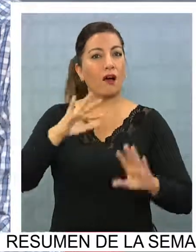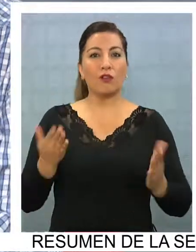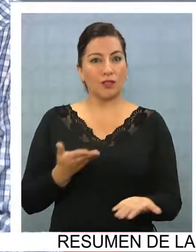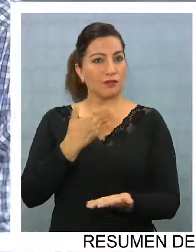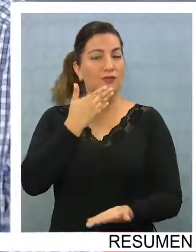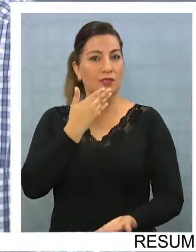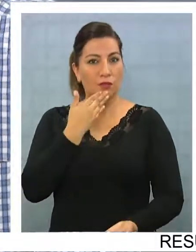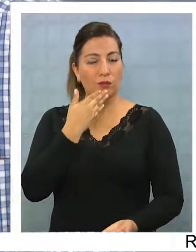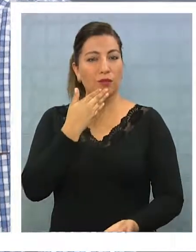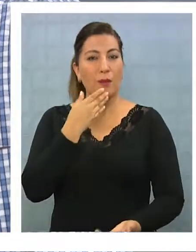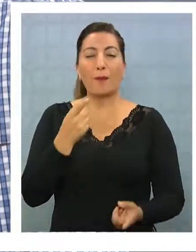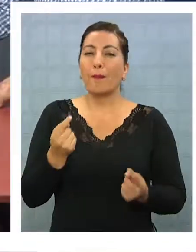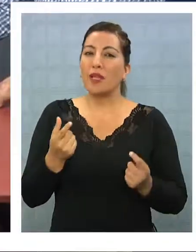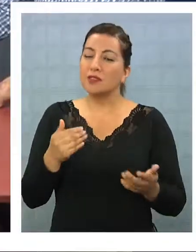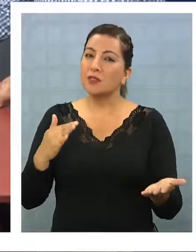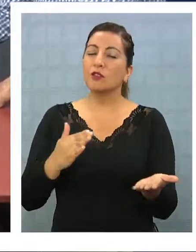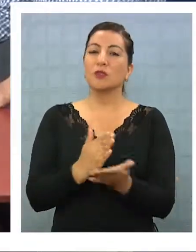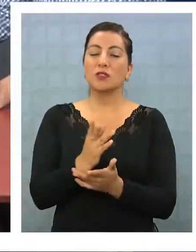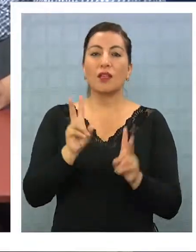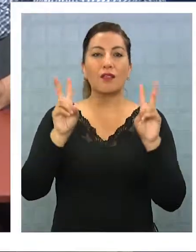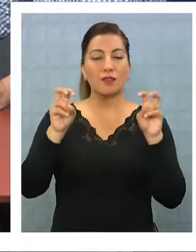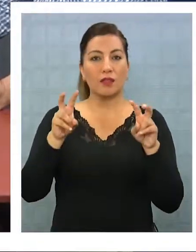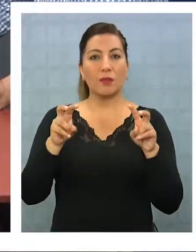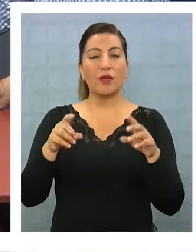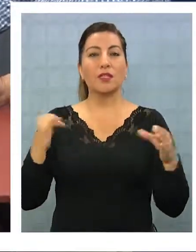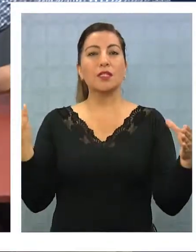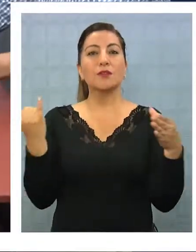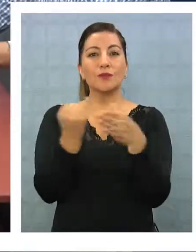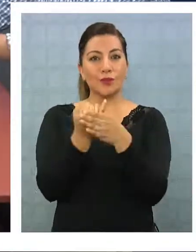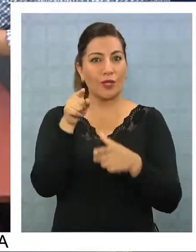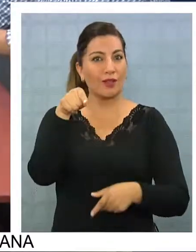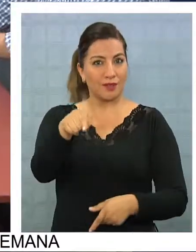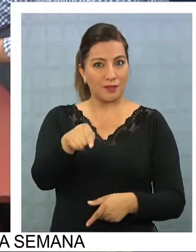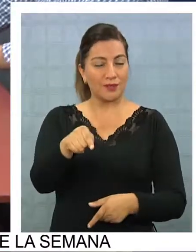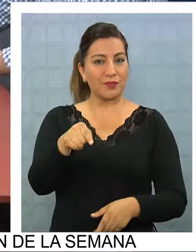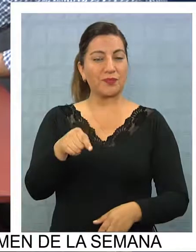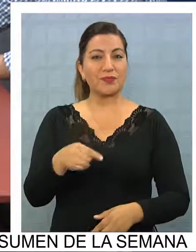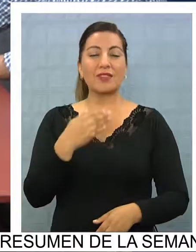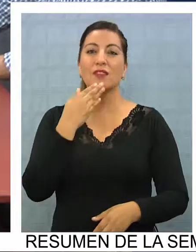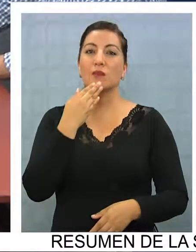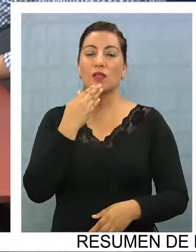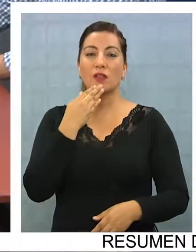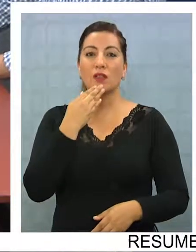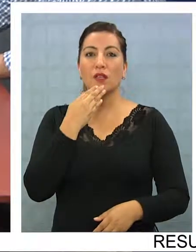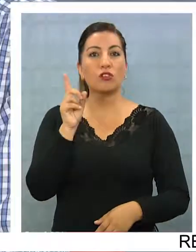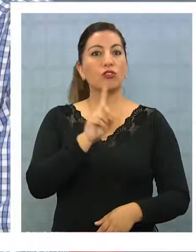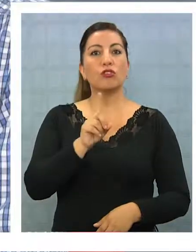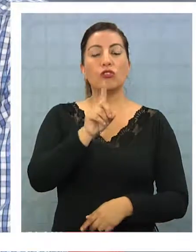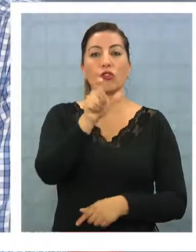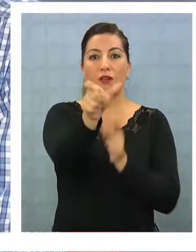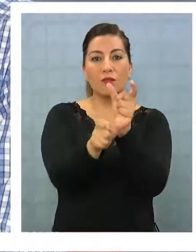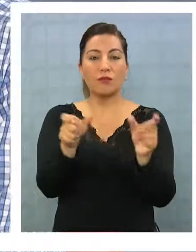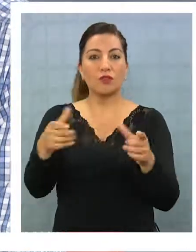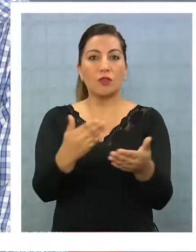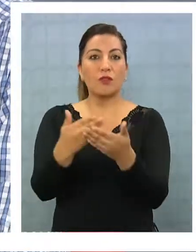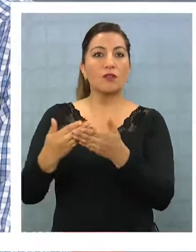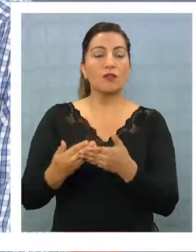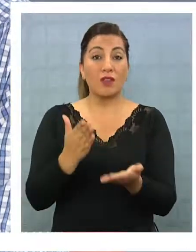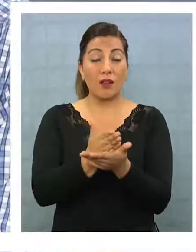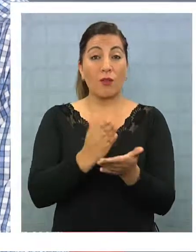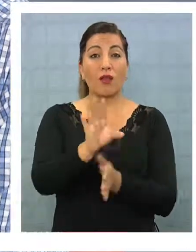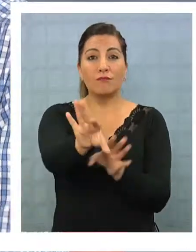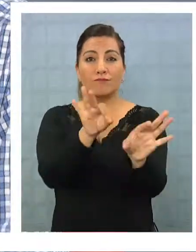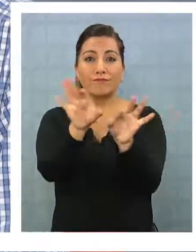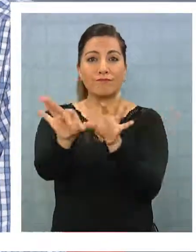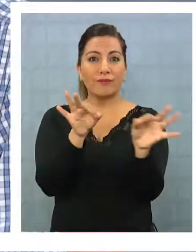este minuto pareciera que va a empezar a hacer bastante ruido, que es el de la inclusión, ¿cierto? Y el de no seleccionar, digamos, ¿cierto? En los